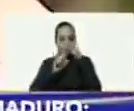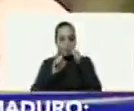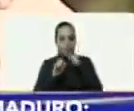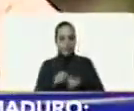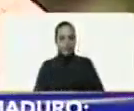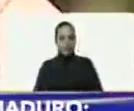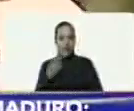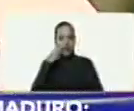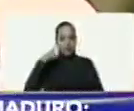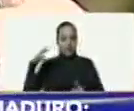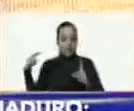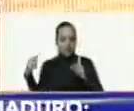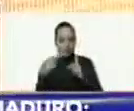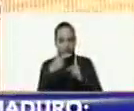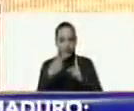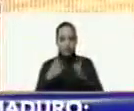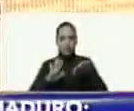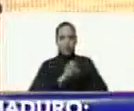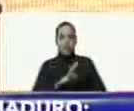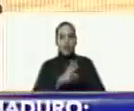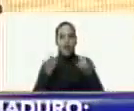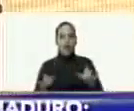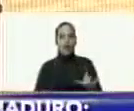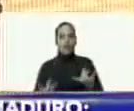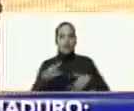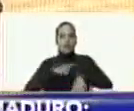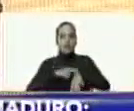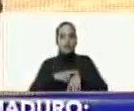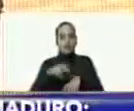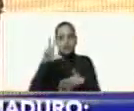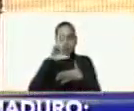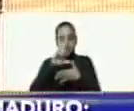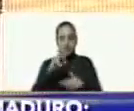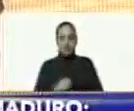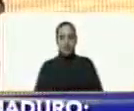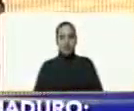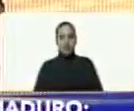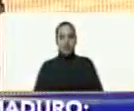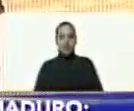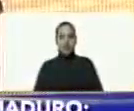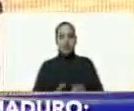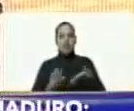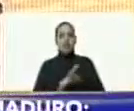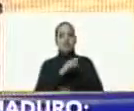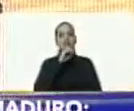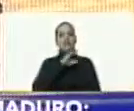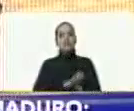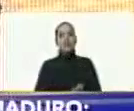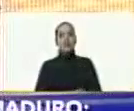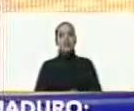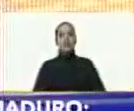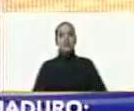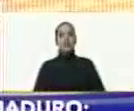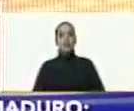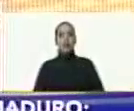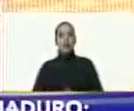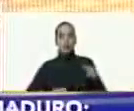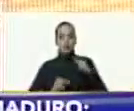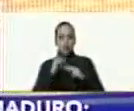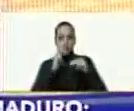la visión que tenemos de este momento de América Latina, de este momento de la historia.